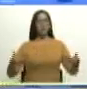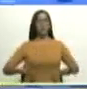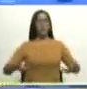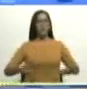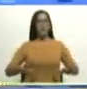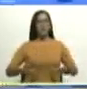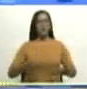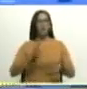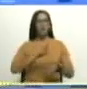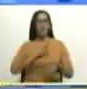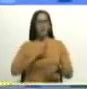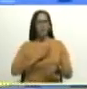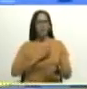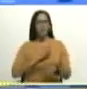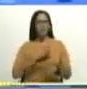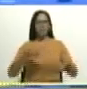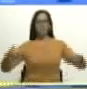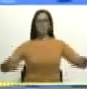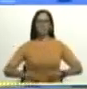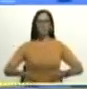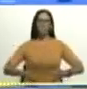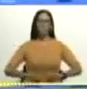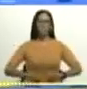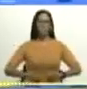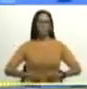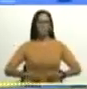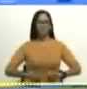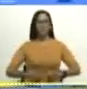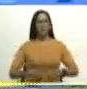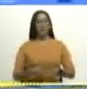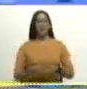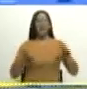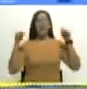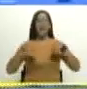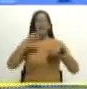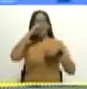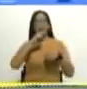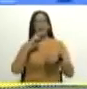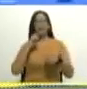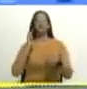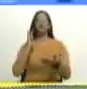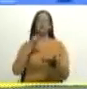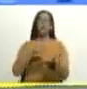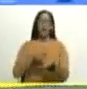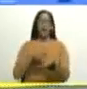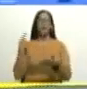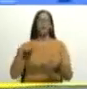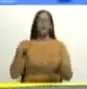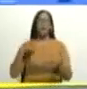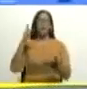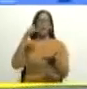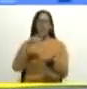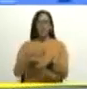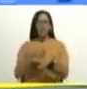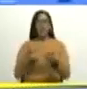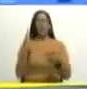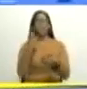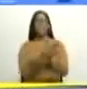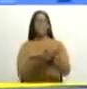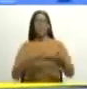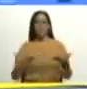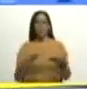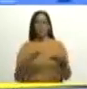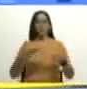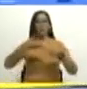propio, con las vísceras, con las vísceras. Este año llegamos, tenemos que llegar a 1 millón de barriles